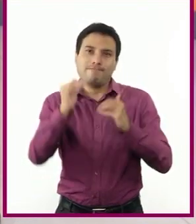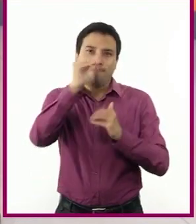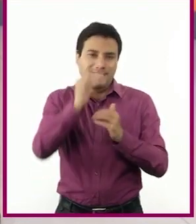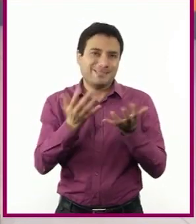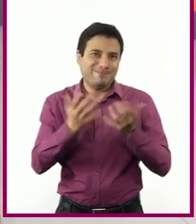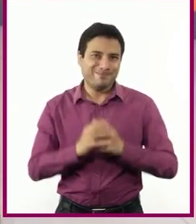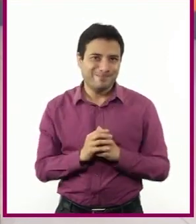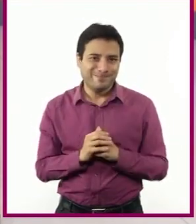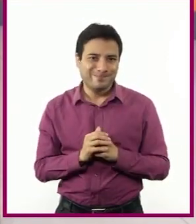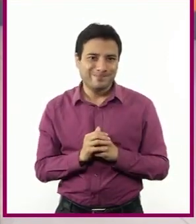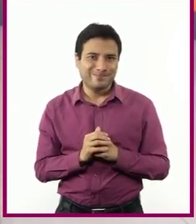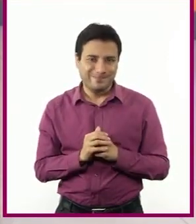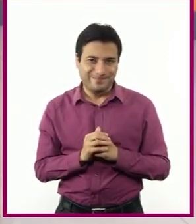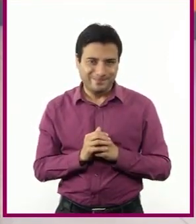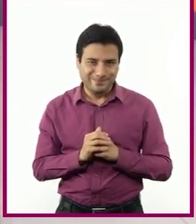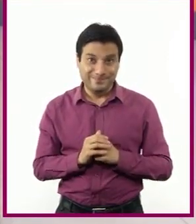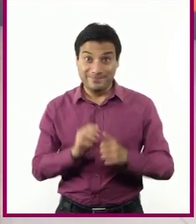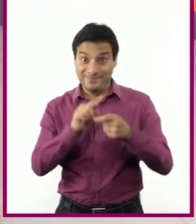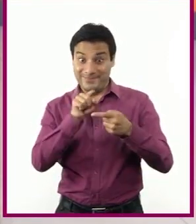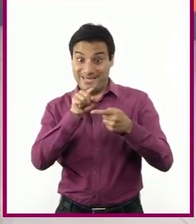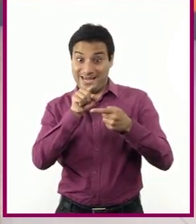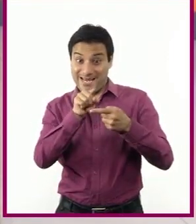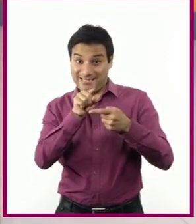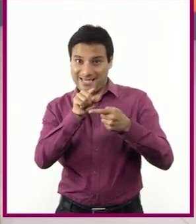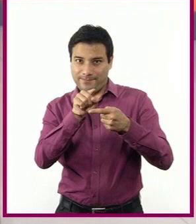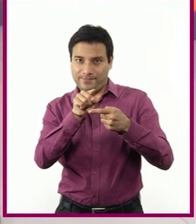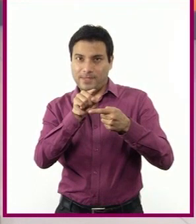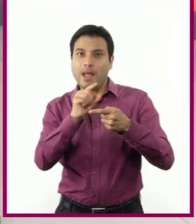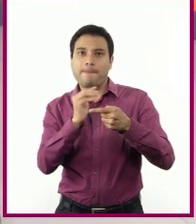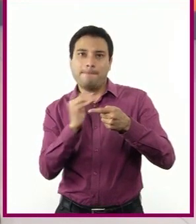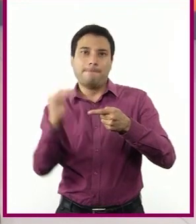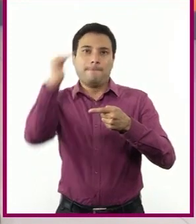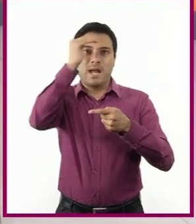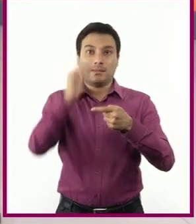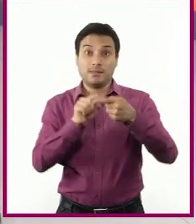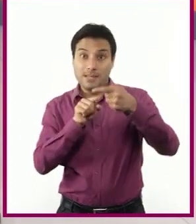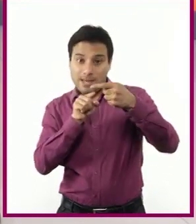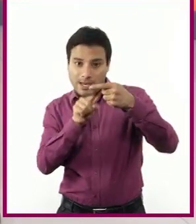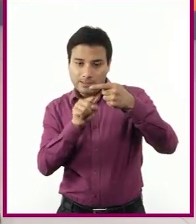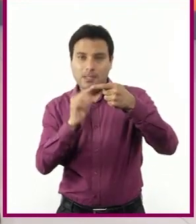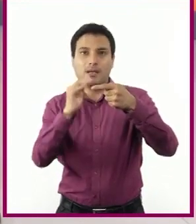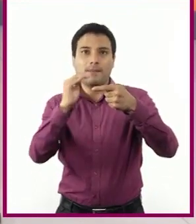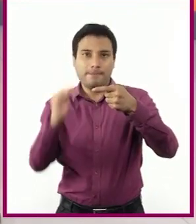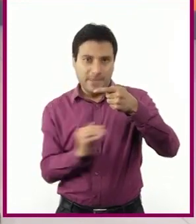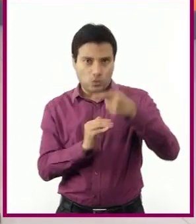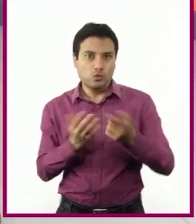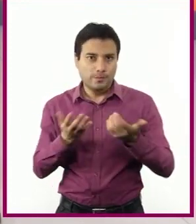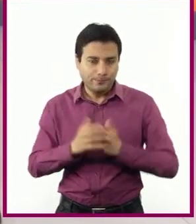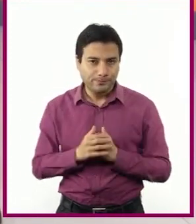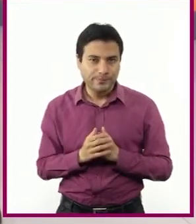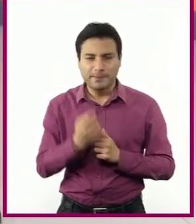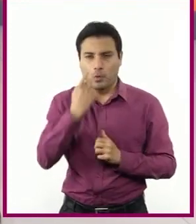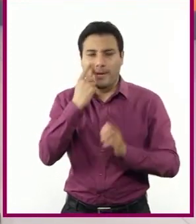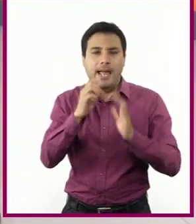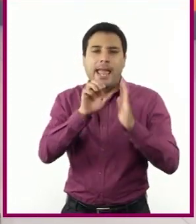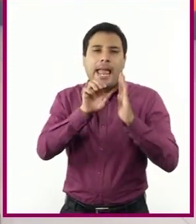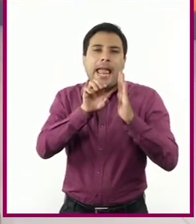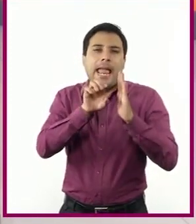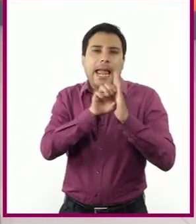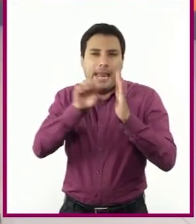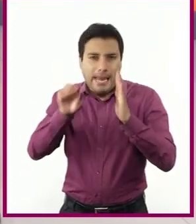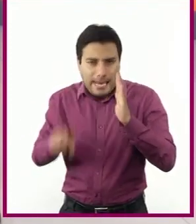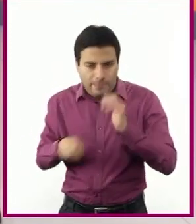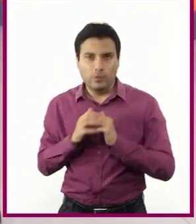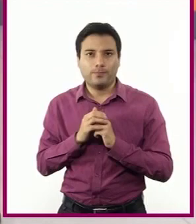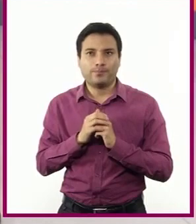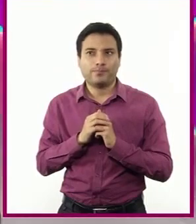exponente del numerador es mayor que el del denominador. Pero, ¿qué sucede cuando esos